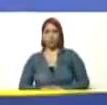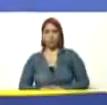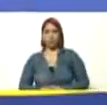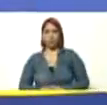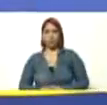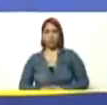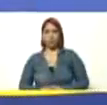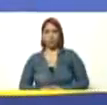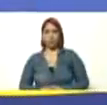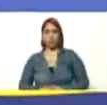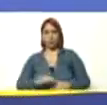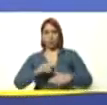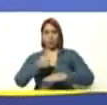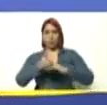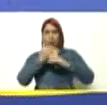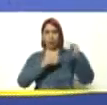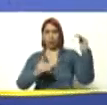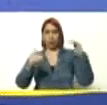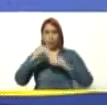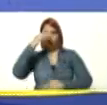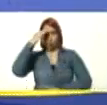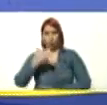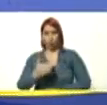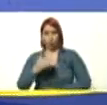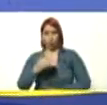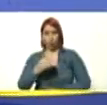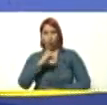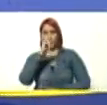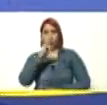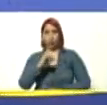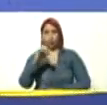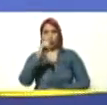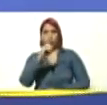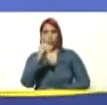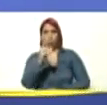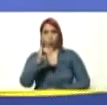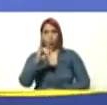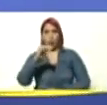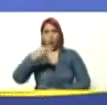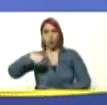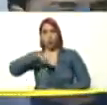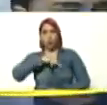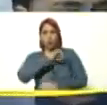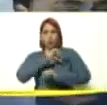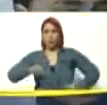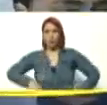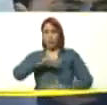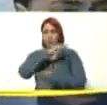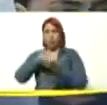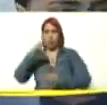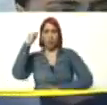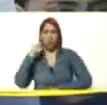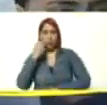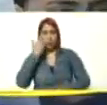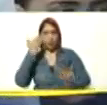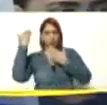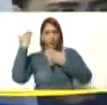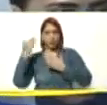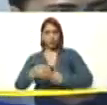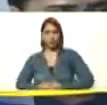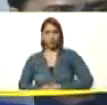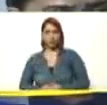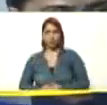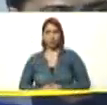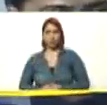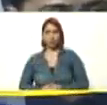Al comandante de la zona de defensa integral de nuestra Fuerza Armada Nacional Bolivariana,